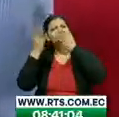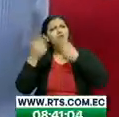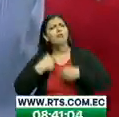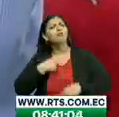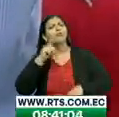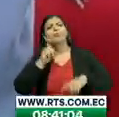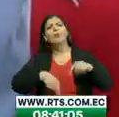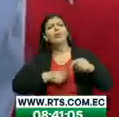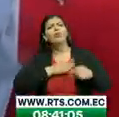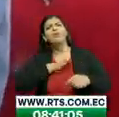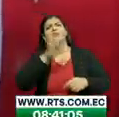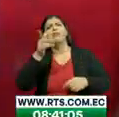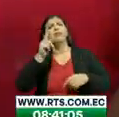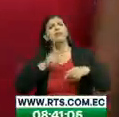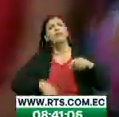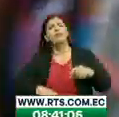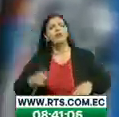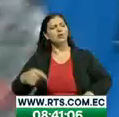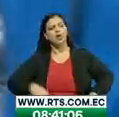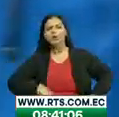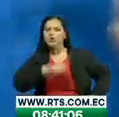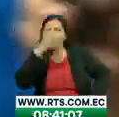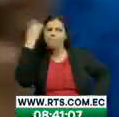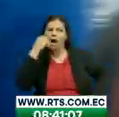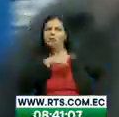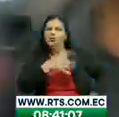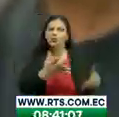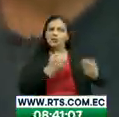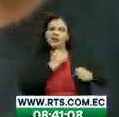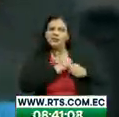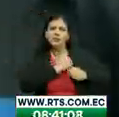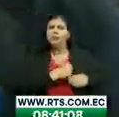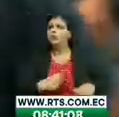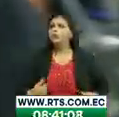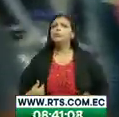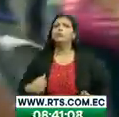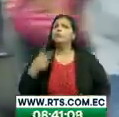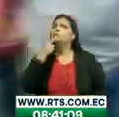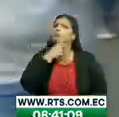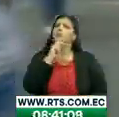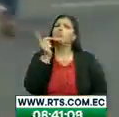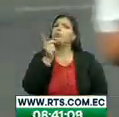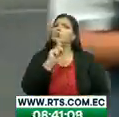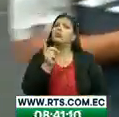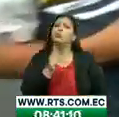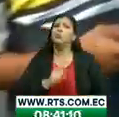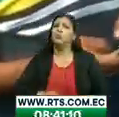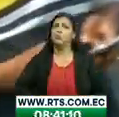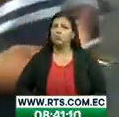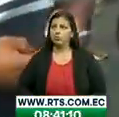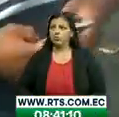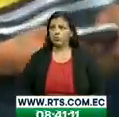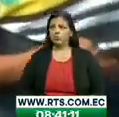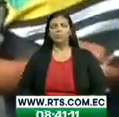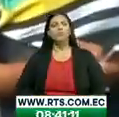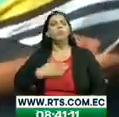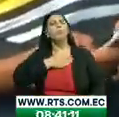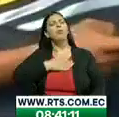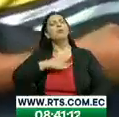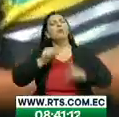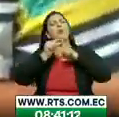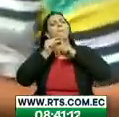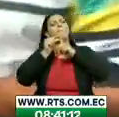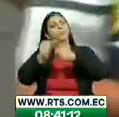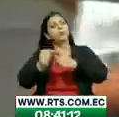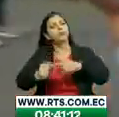estamos. Yo estoy aquí en el puente. No porque es una dimitiendo. Listo, muchas gracias. Sí, les pido que por favor evitemos los calificativos, los adjetivos calificativos,